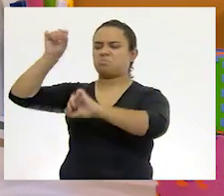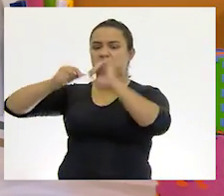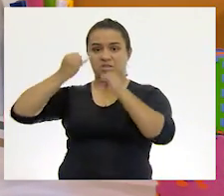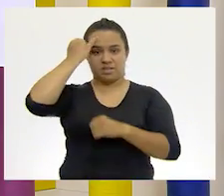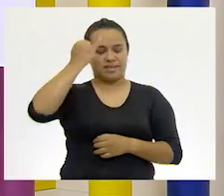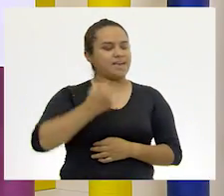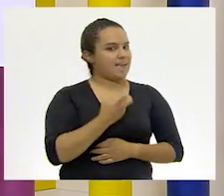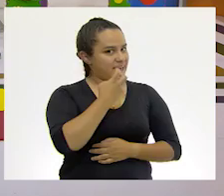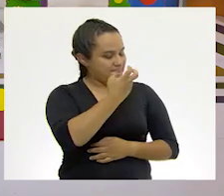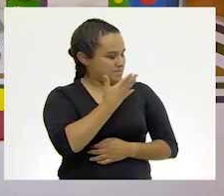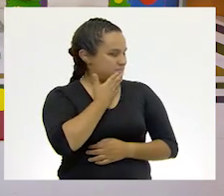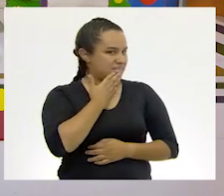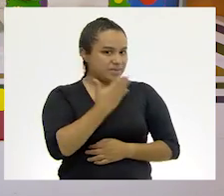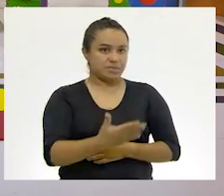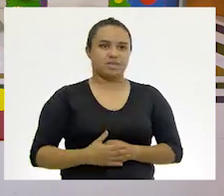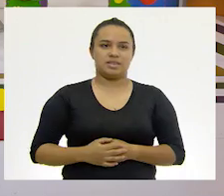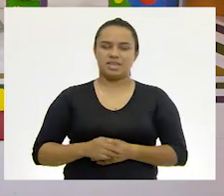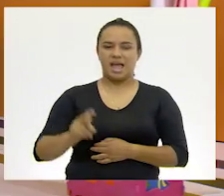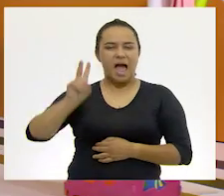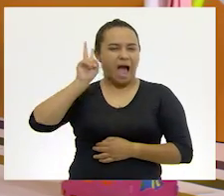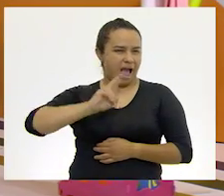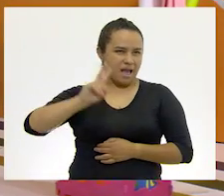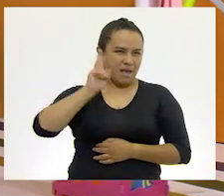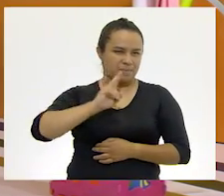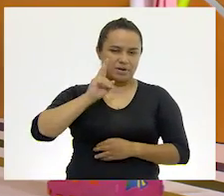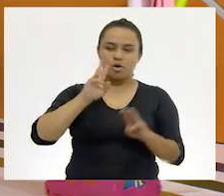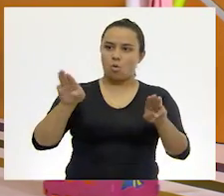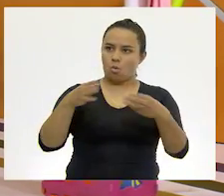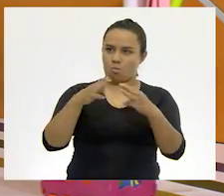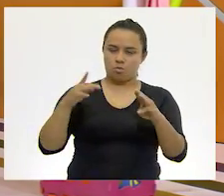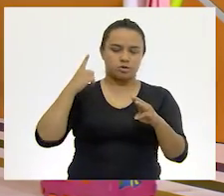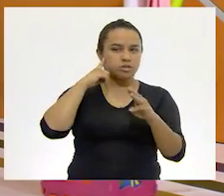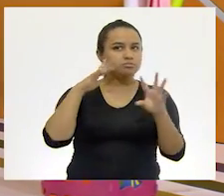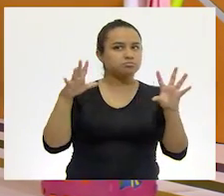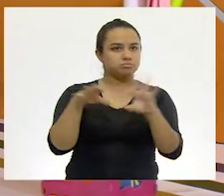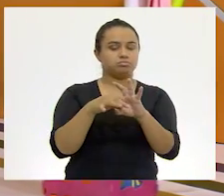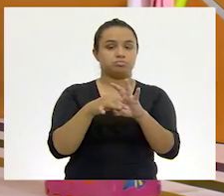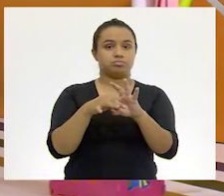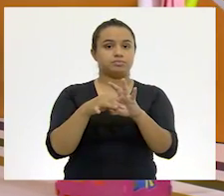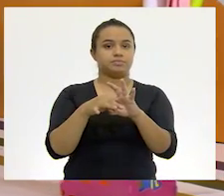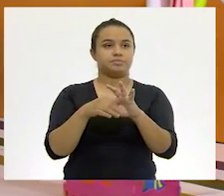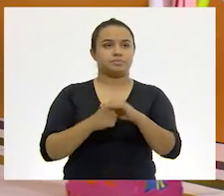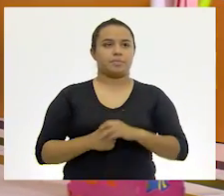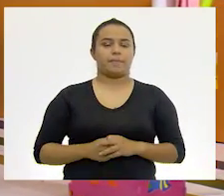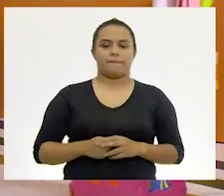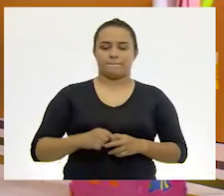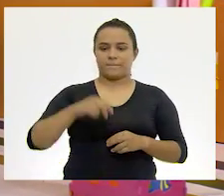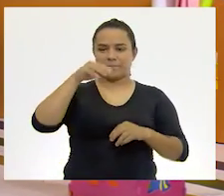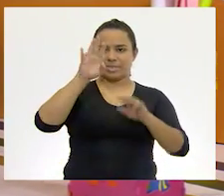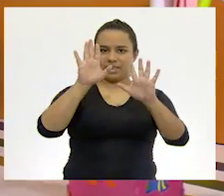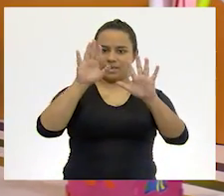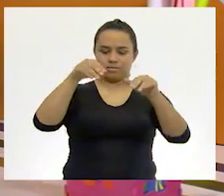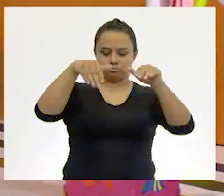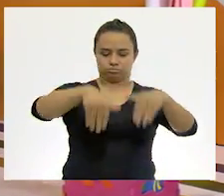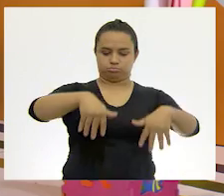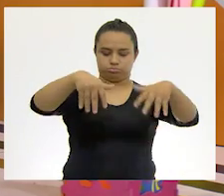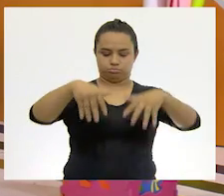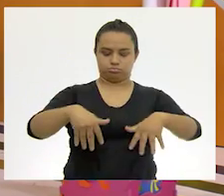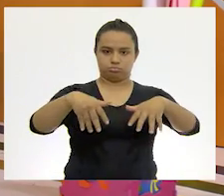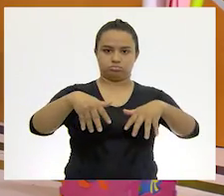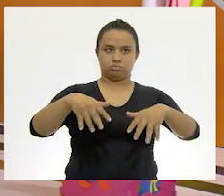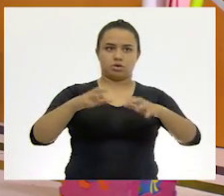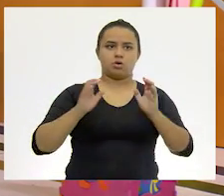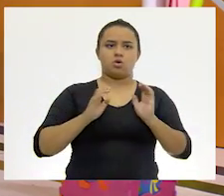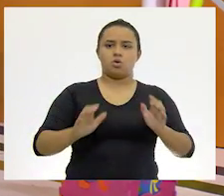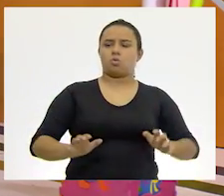Me parece muy bien. Vamos a poner una música. ¿Sí? Sí. Y entonces mojamos nuestros dedos y permitimos que